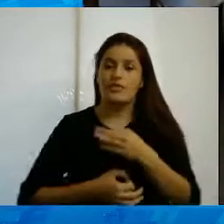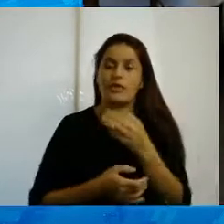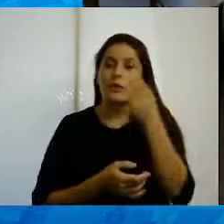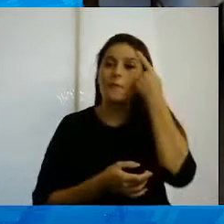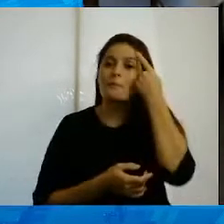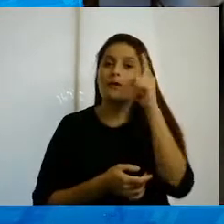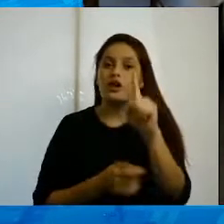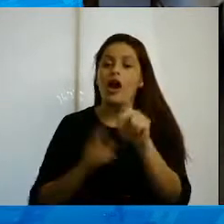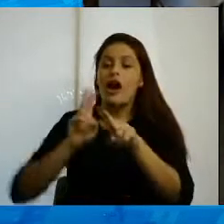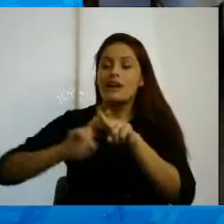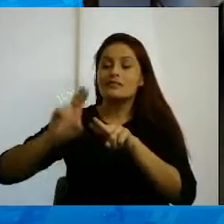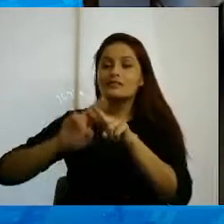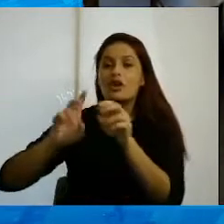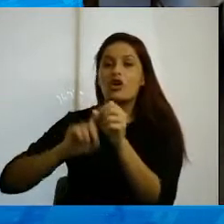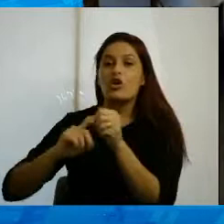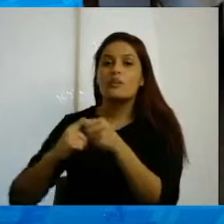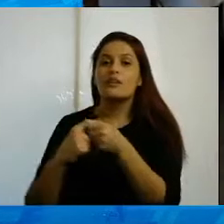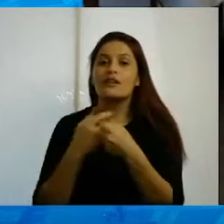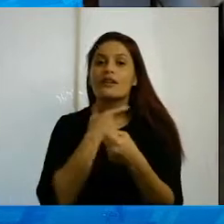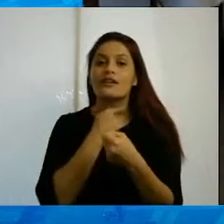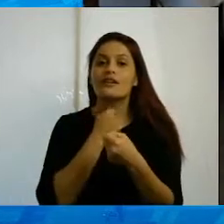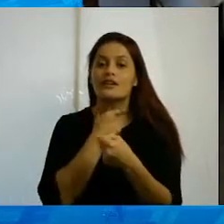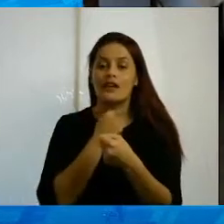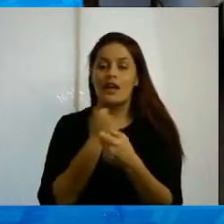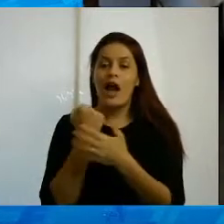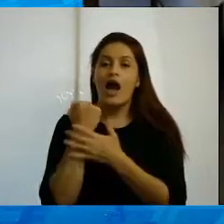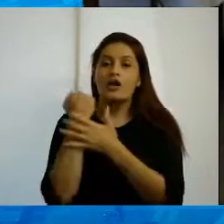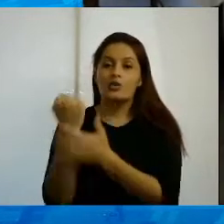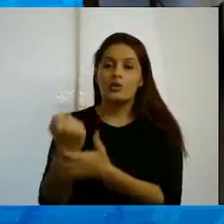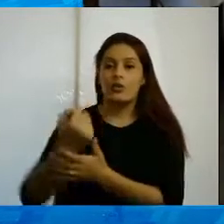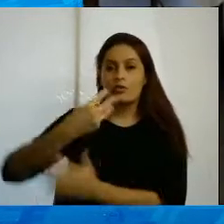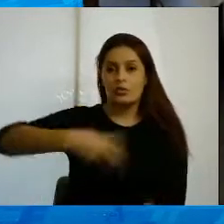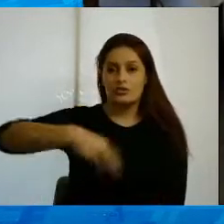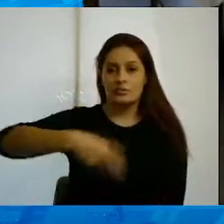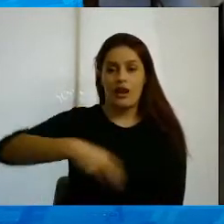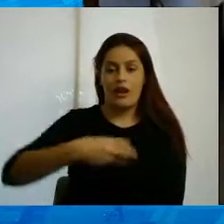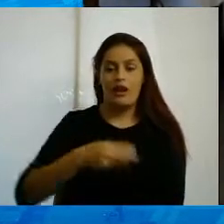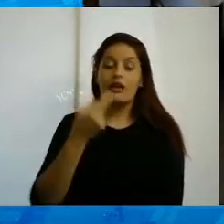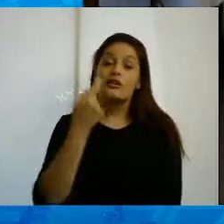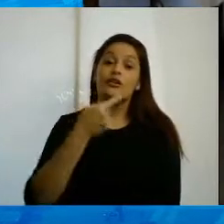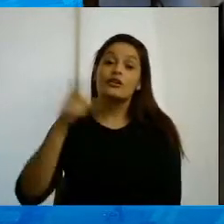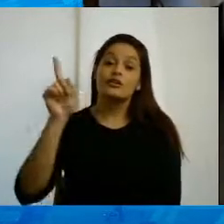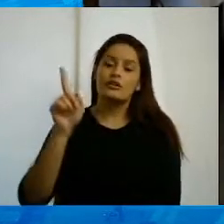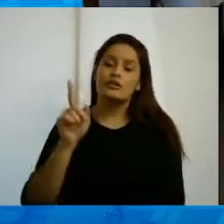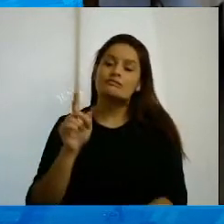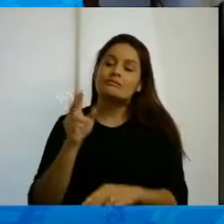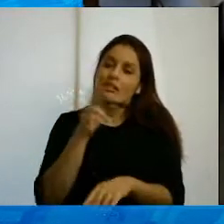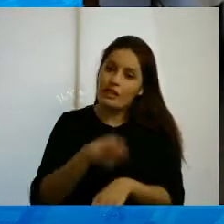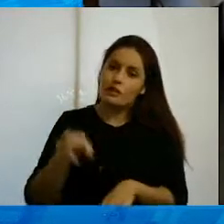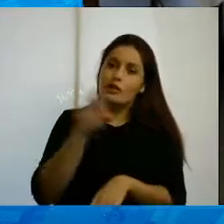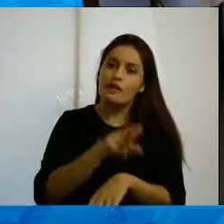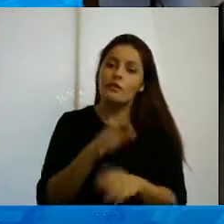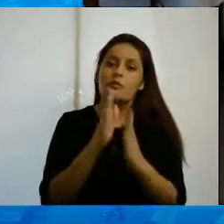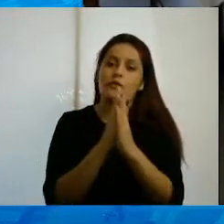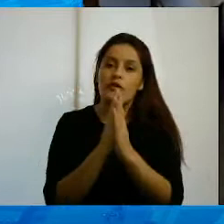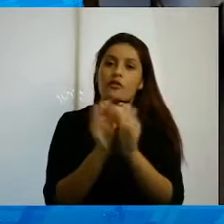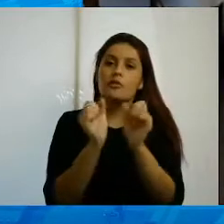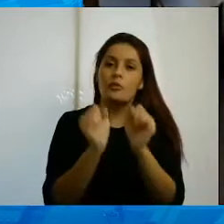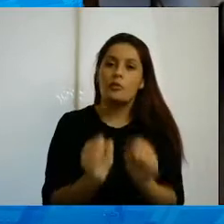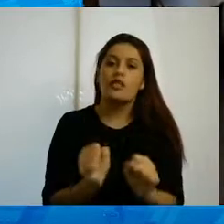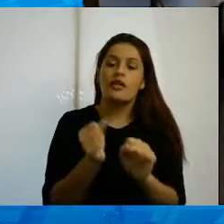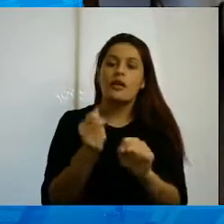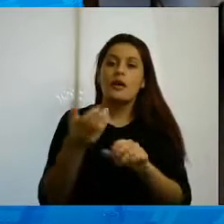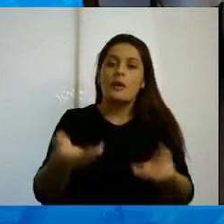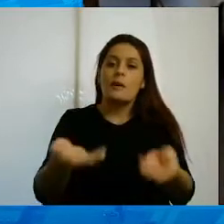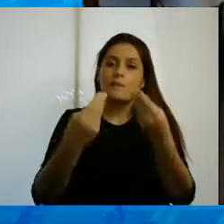formó este comité y quieren el apoyo municipal. Lo otro, insistir, si nos pueden enviar un programa de los